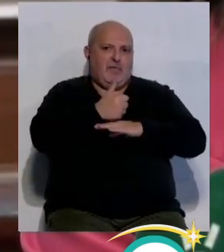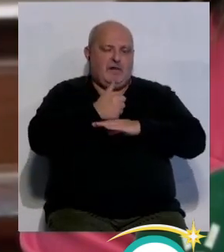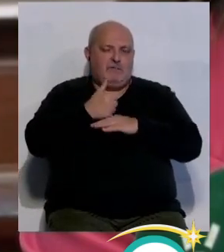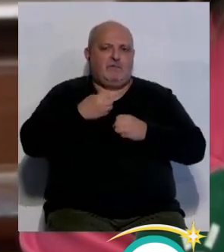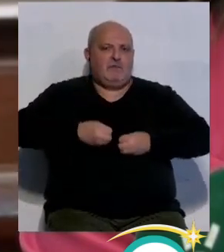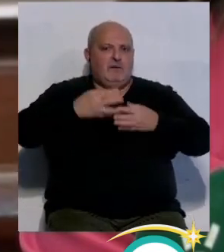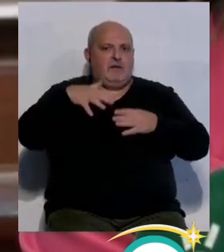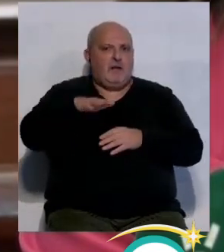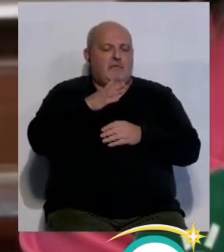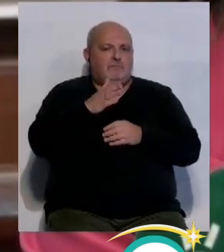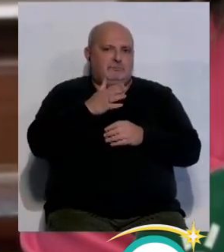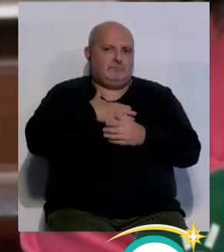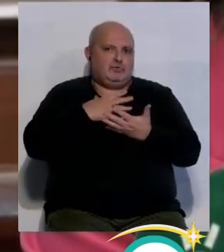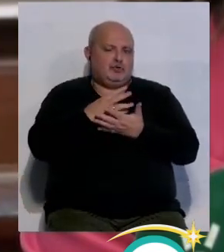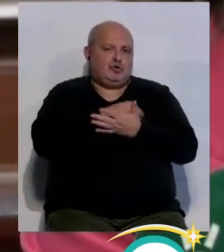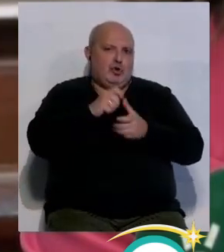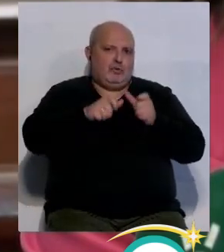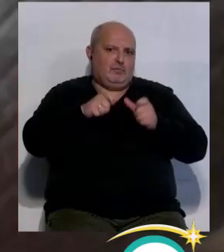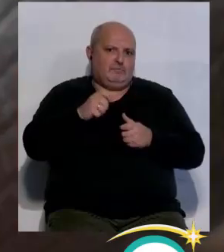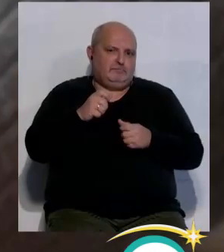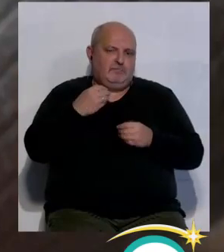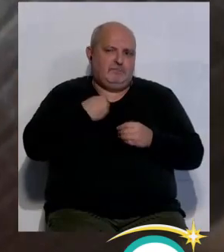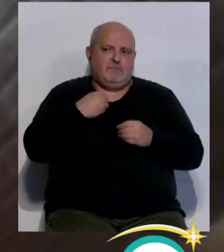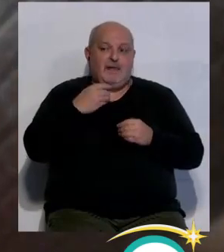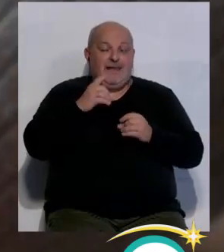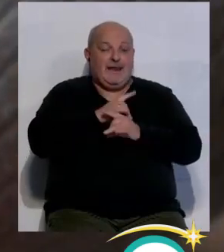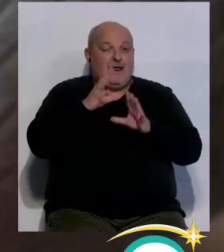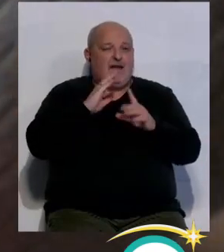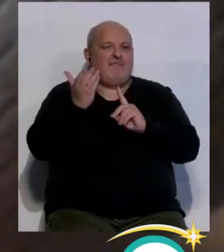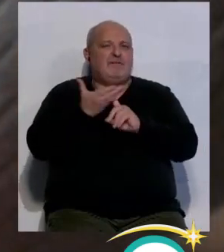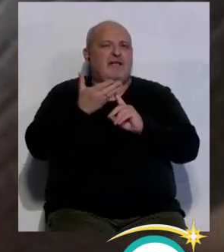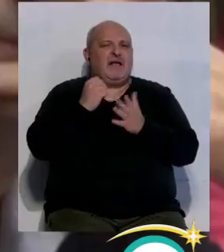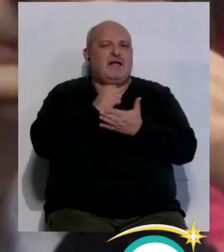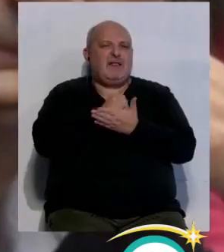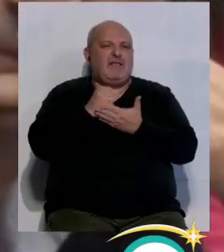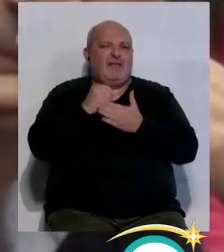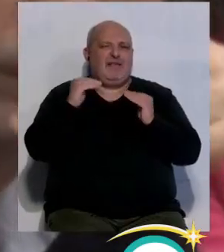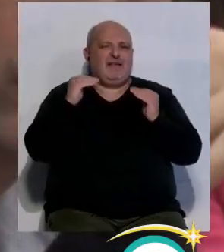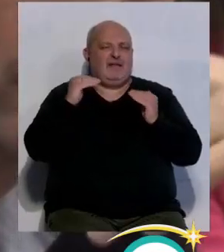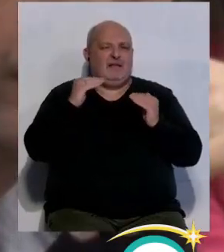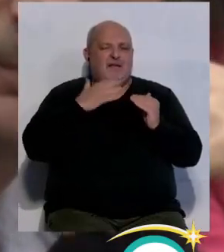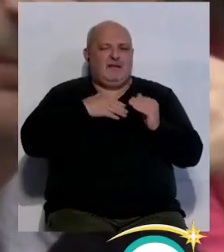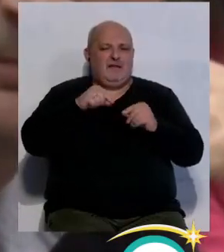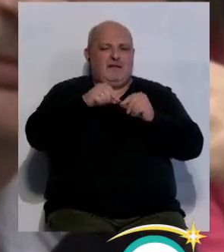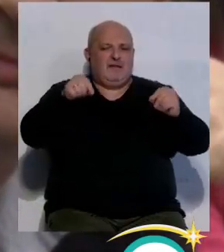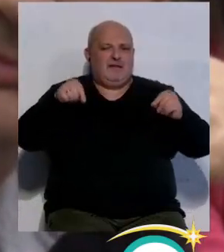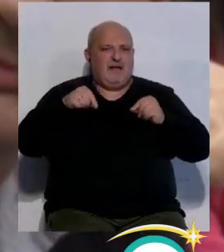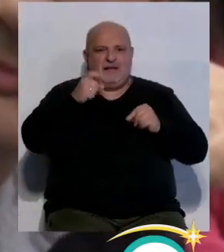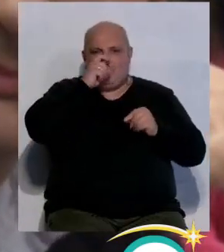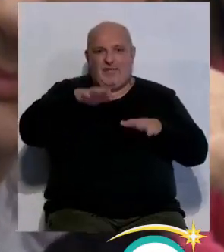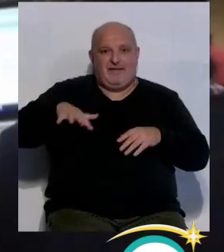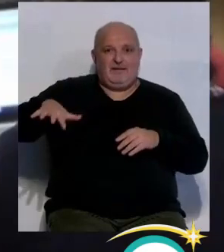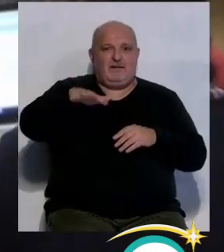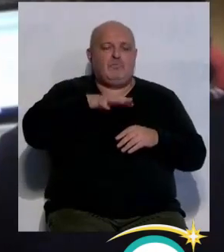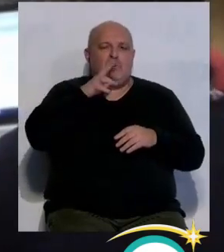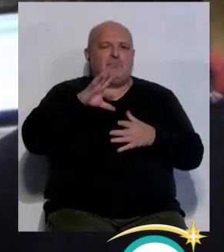en el casco histórico para los gaditanos y las gaditanas. En concreto, afecta a las licencias otorgadas dentro del perímetro del casco histórico de la ciudad